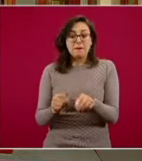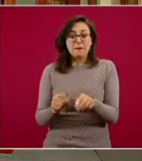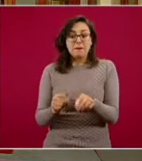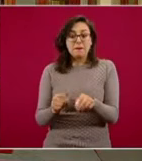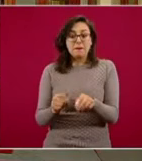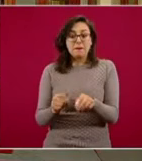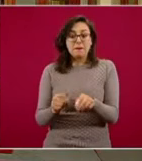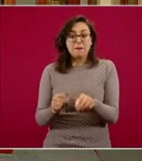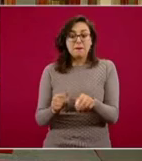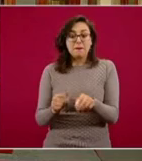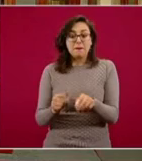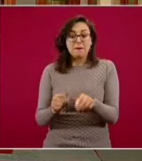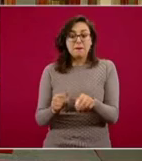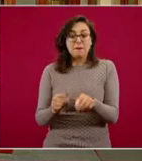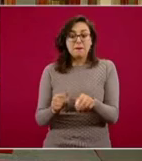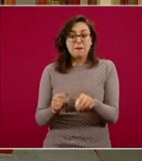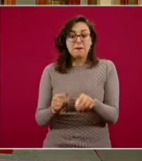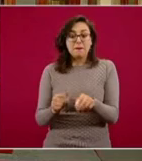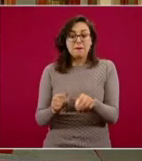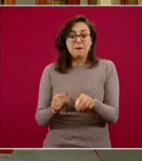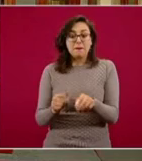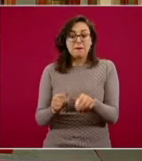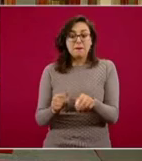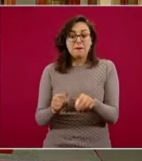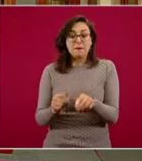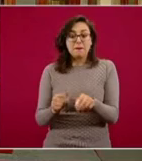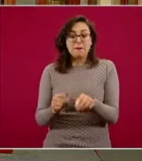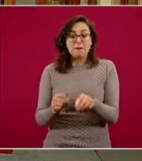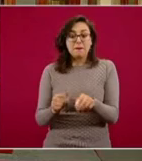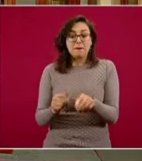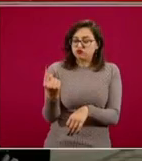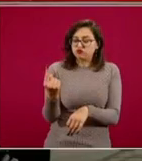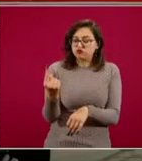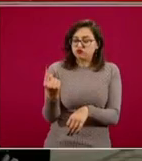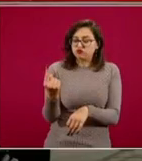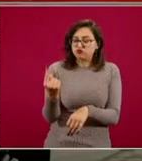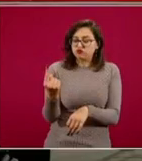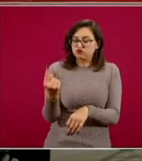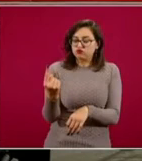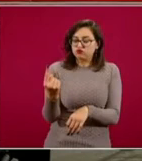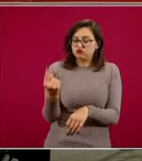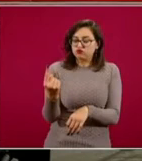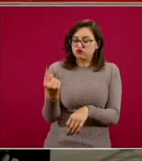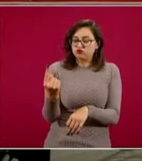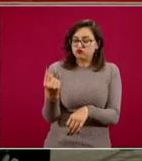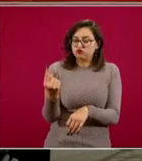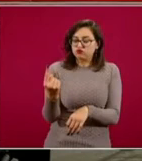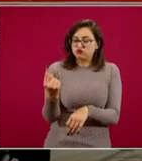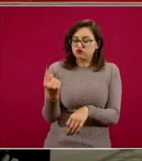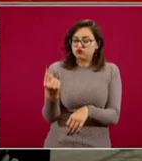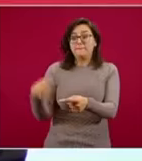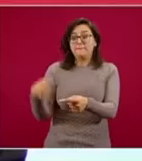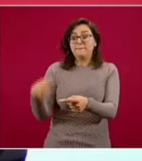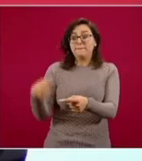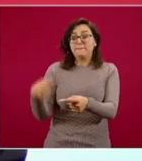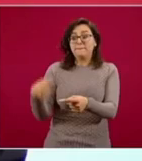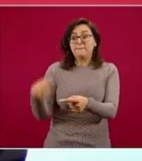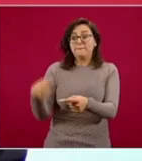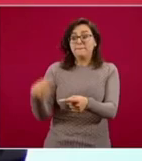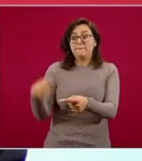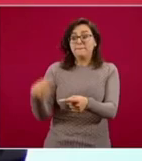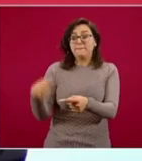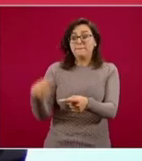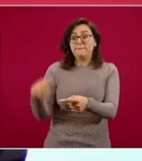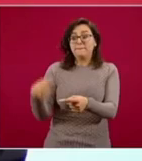caso índice, y en retrospectiva se encuentra primer caso. No hay tal caso cero. Bueno, pequeño dato técnico